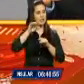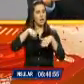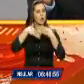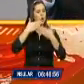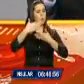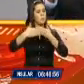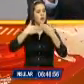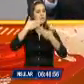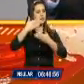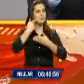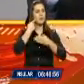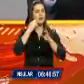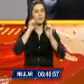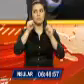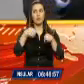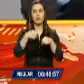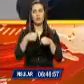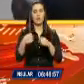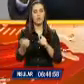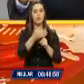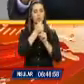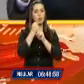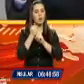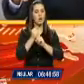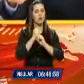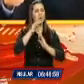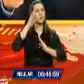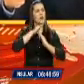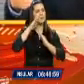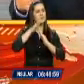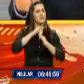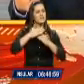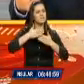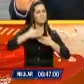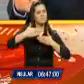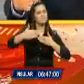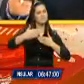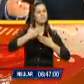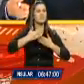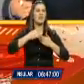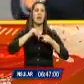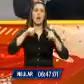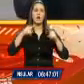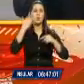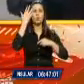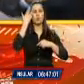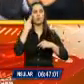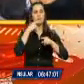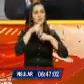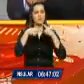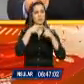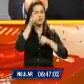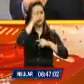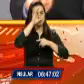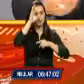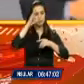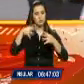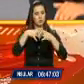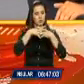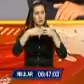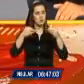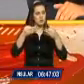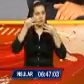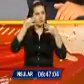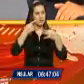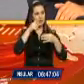avanzar para poder alcanzar un cese al fuego que dure por lo menos algunos días mientras se busca una solución definitiva a